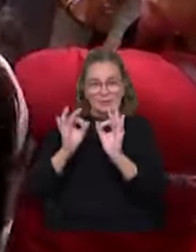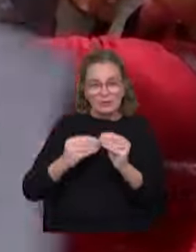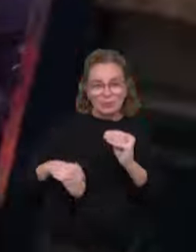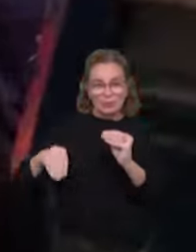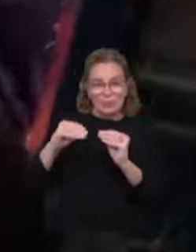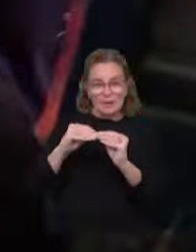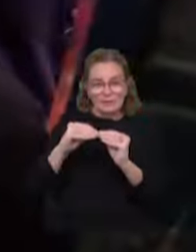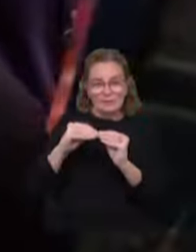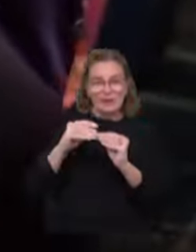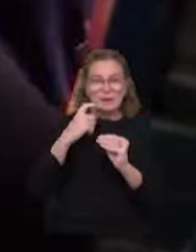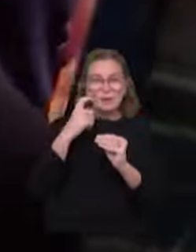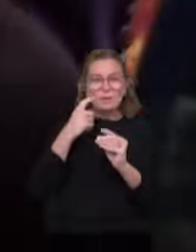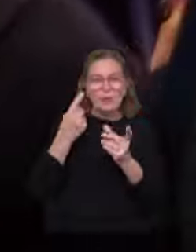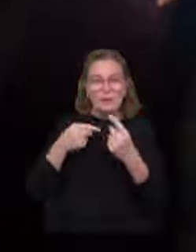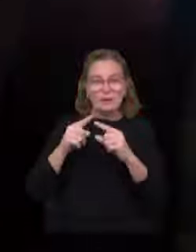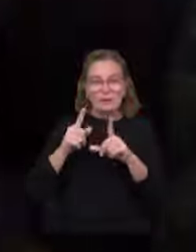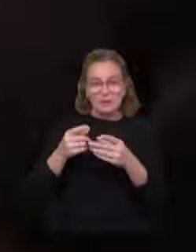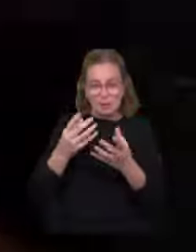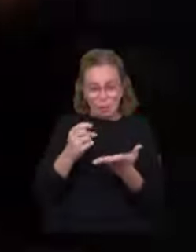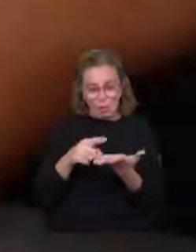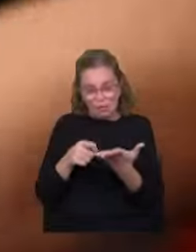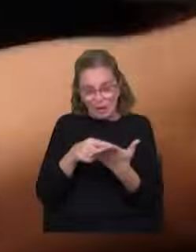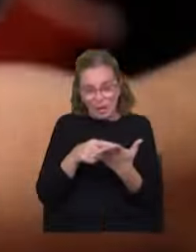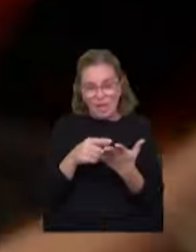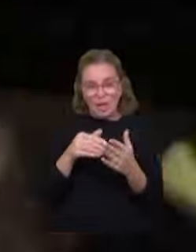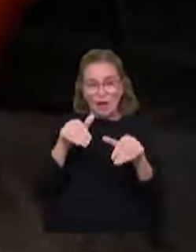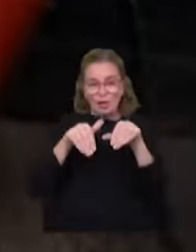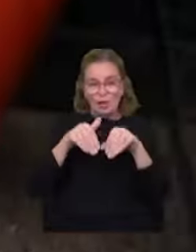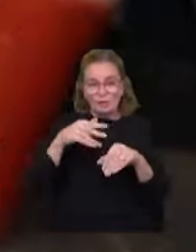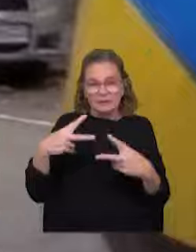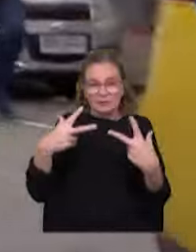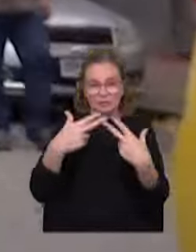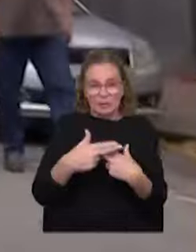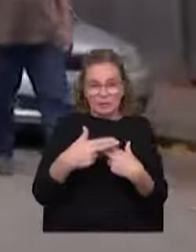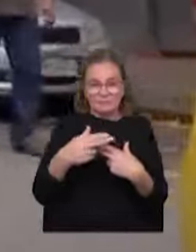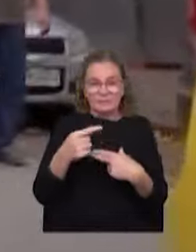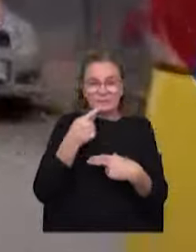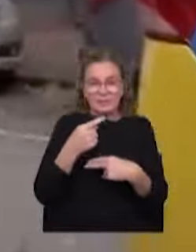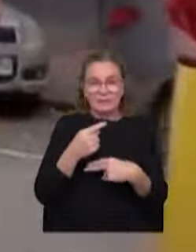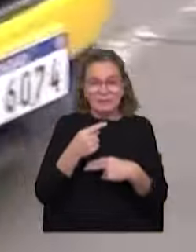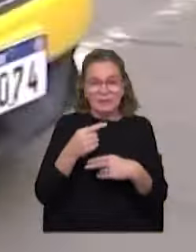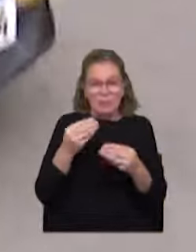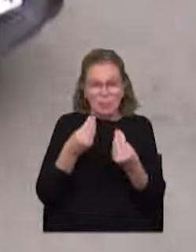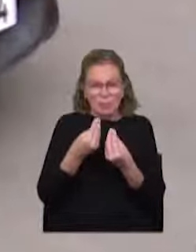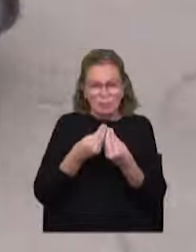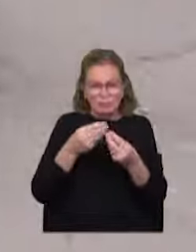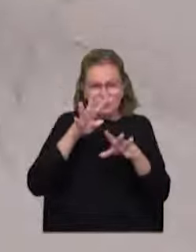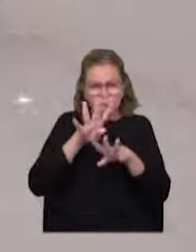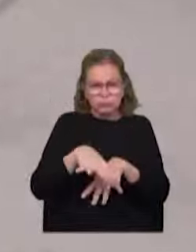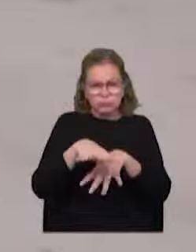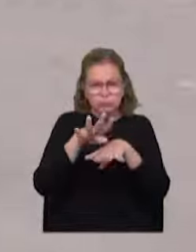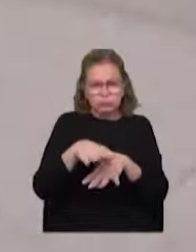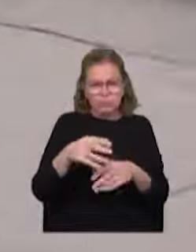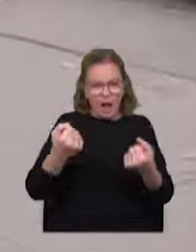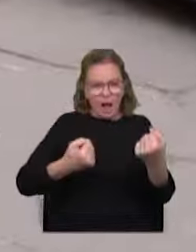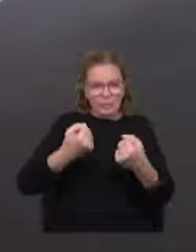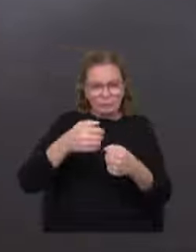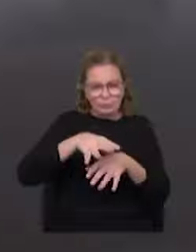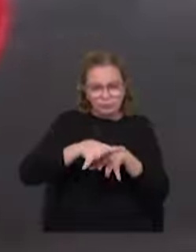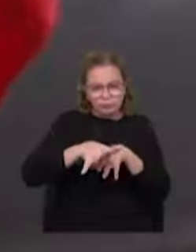número anunciado pero que también serán contabilizadas ante la Corte electoral en una multitudinaria caravana los trabajadores